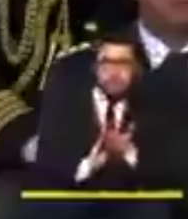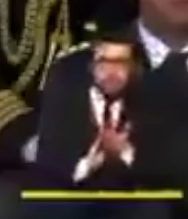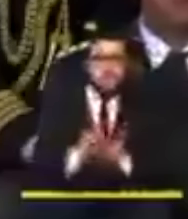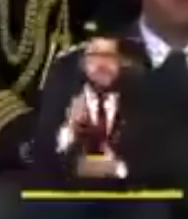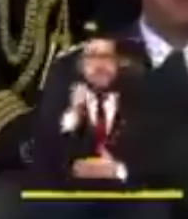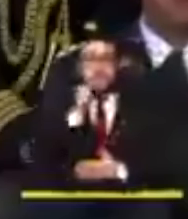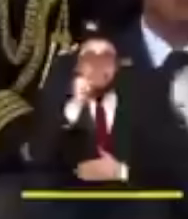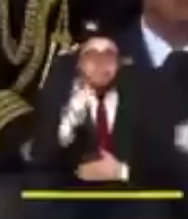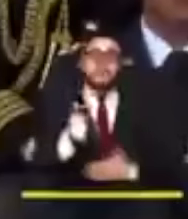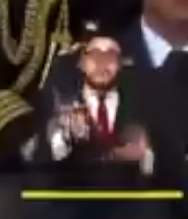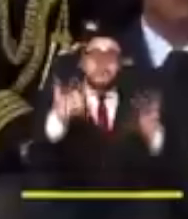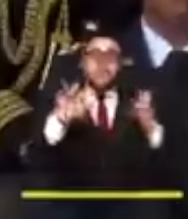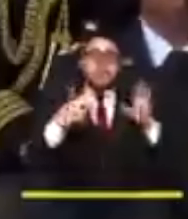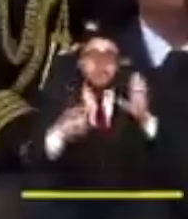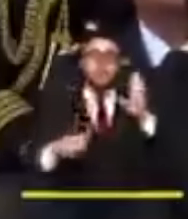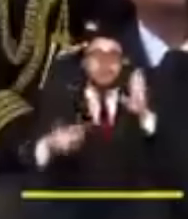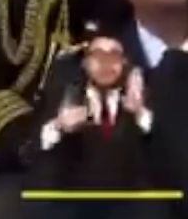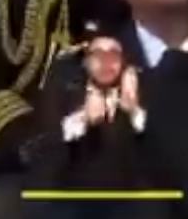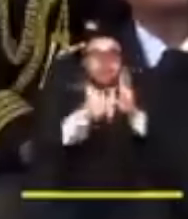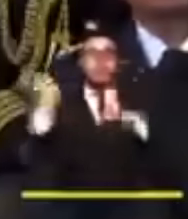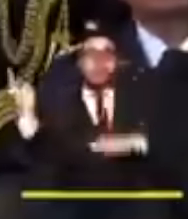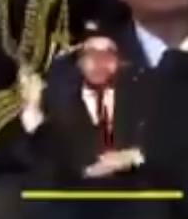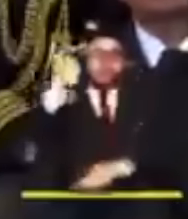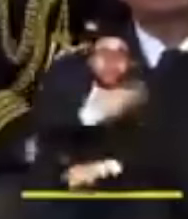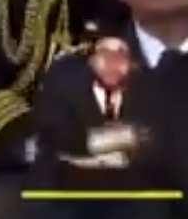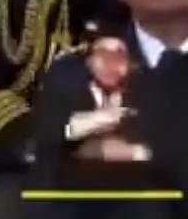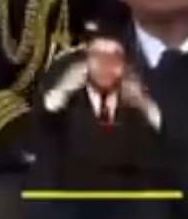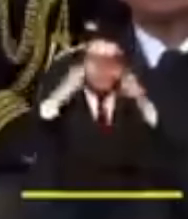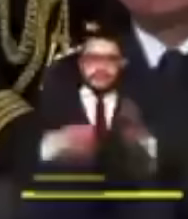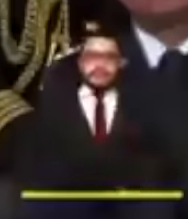queremos decretar un día cívico en Colombia.